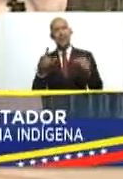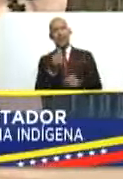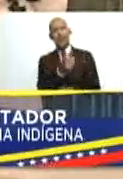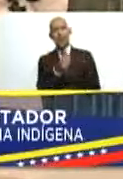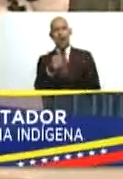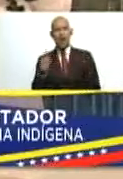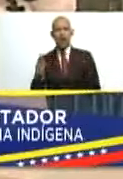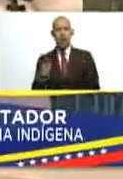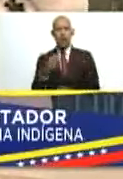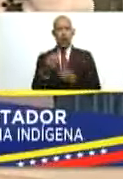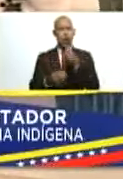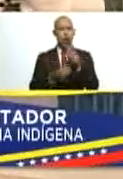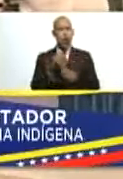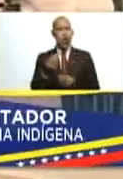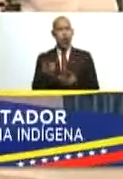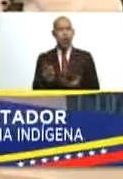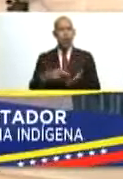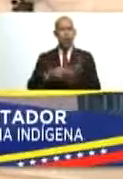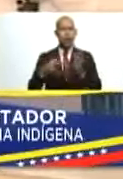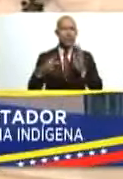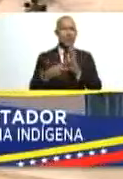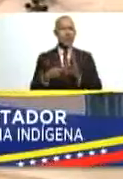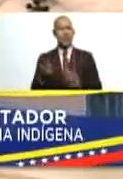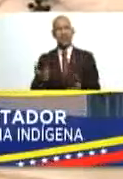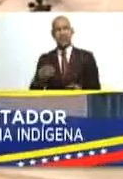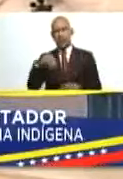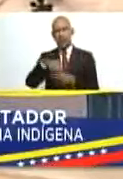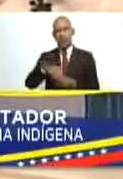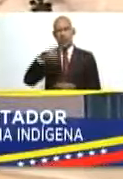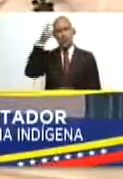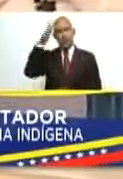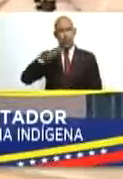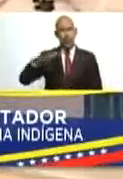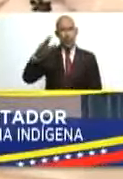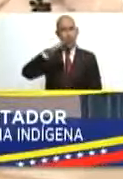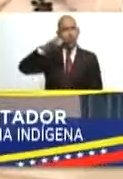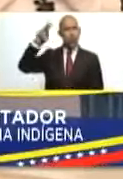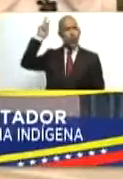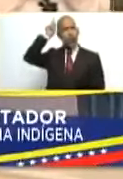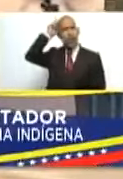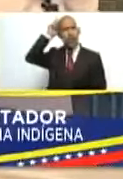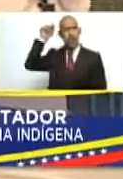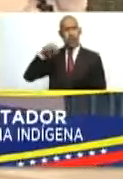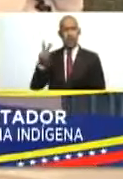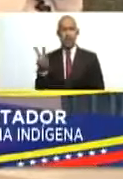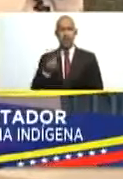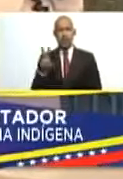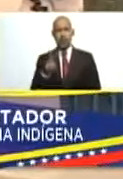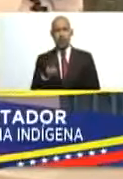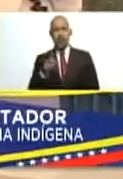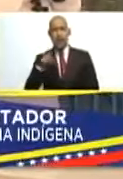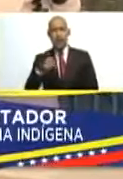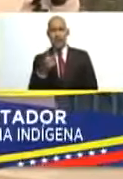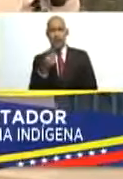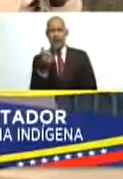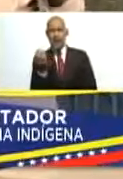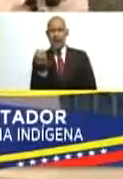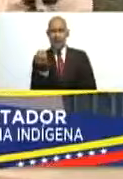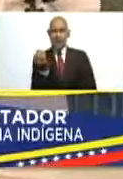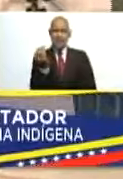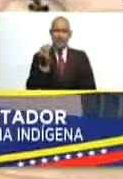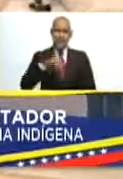o resignificando de la historia del pueblo indígena en Venezuela. Pero nos hace falta un